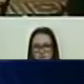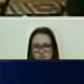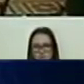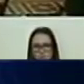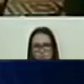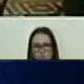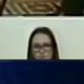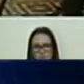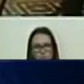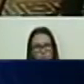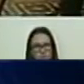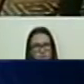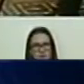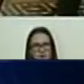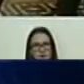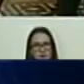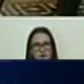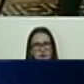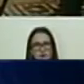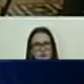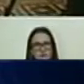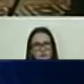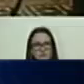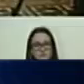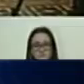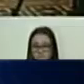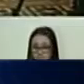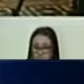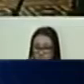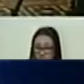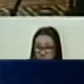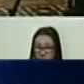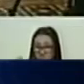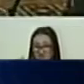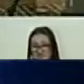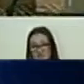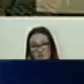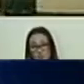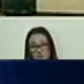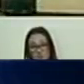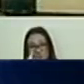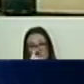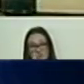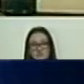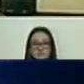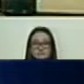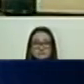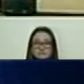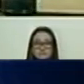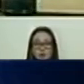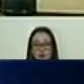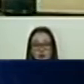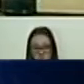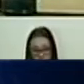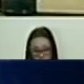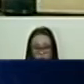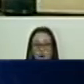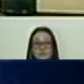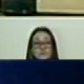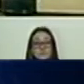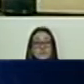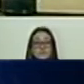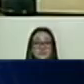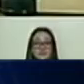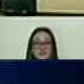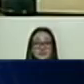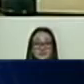suramericanos, debemos saber que el discurso de Angostura, un día como hoy, hace 199 años, marcó la ruta de la independencia de lo